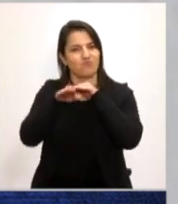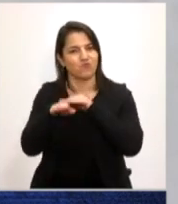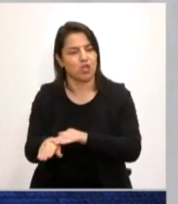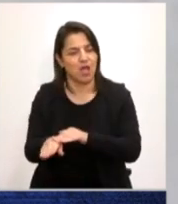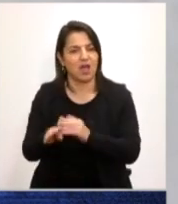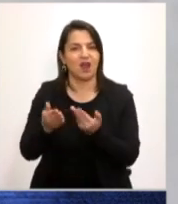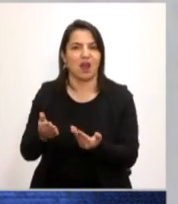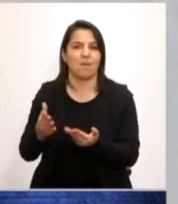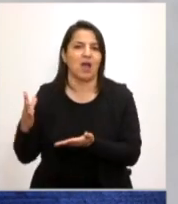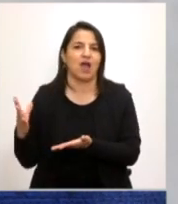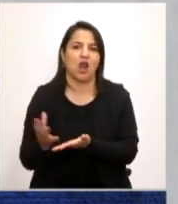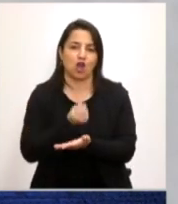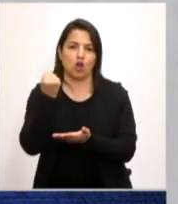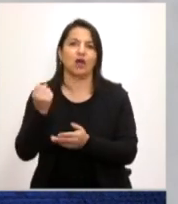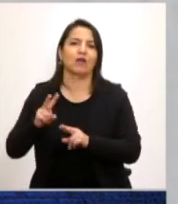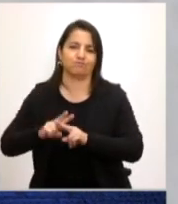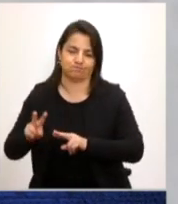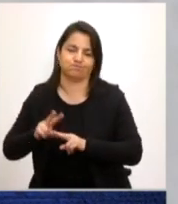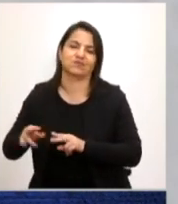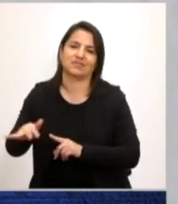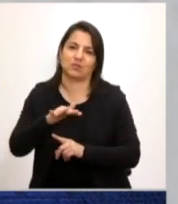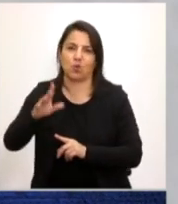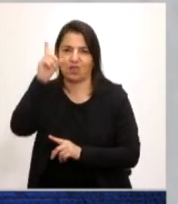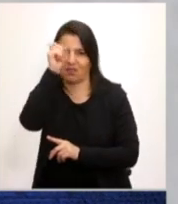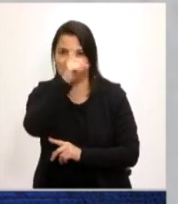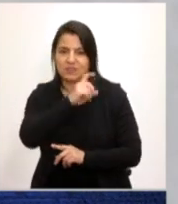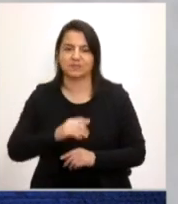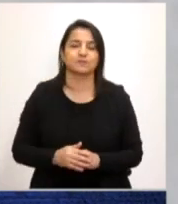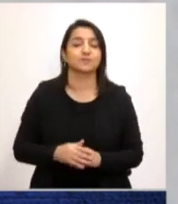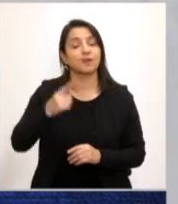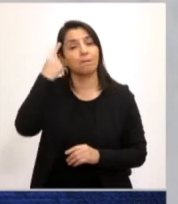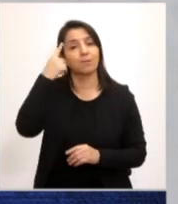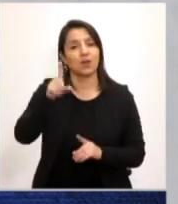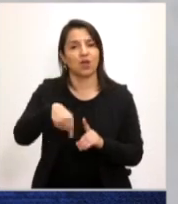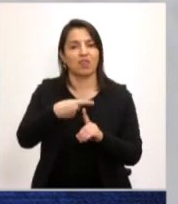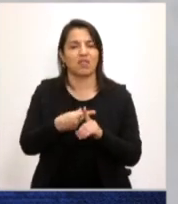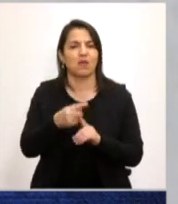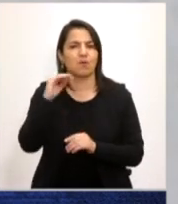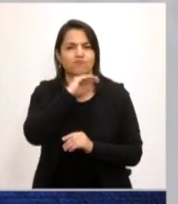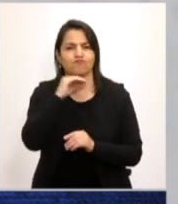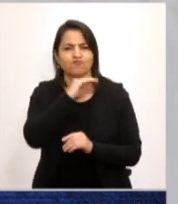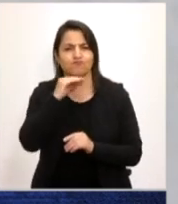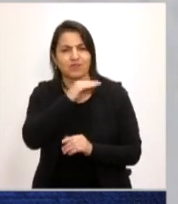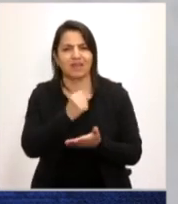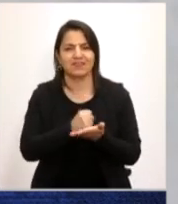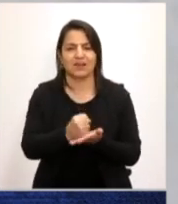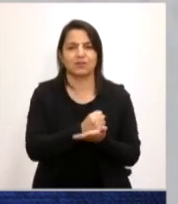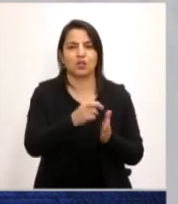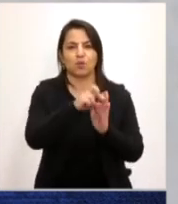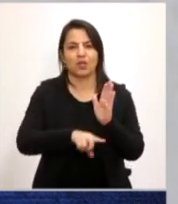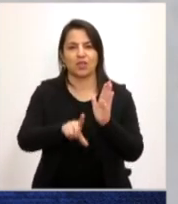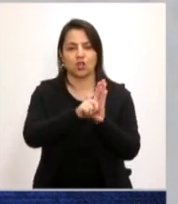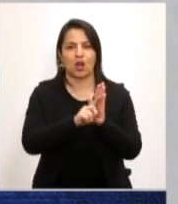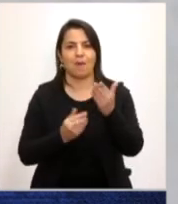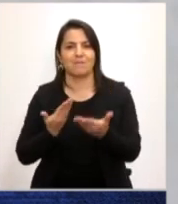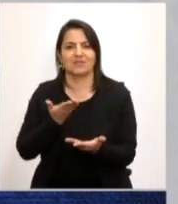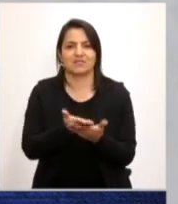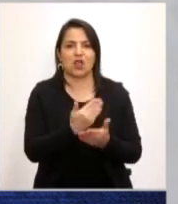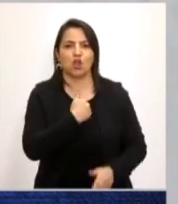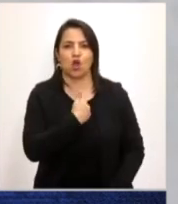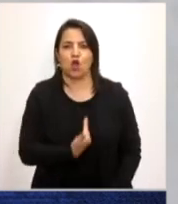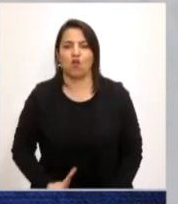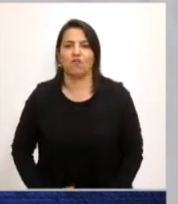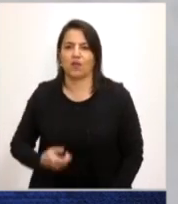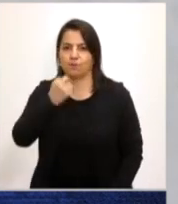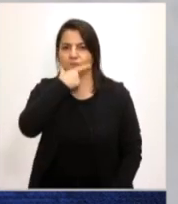para superar este difícil momento. Pero además dimos celeridad en la tramitación al proyecto de ley presentado por el gobierno del presidente Gabriel